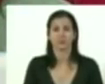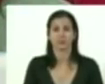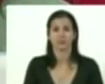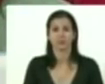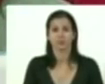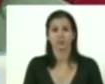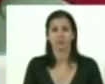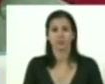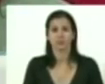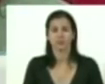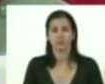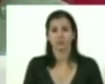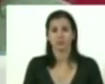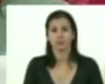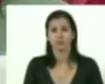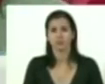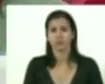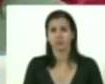profundo,